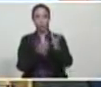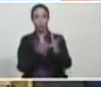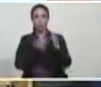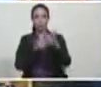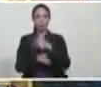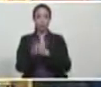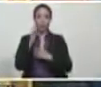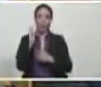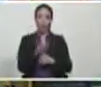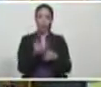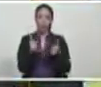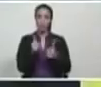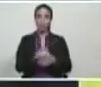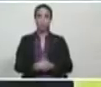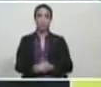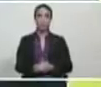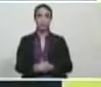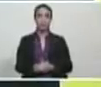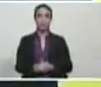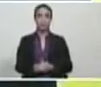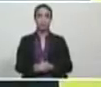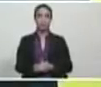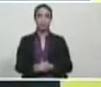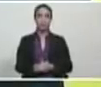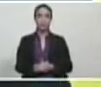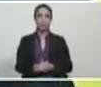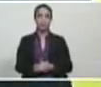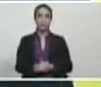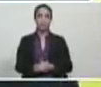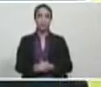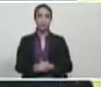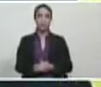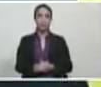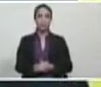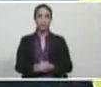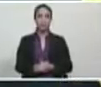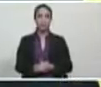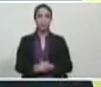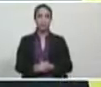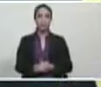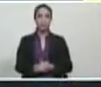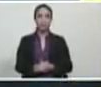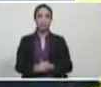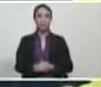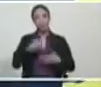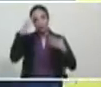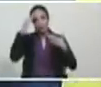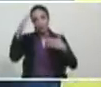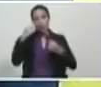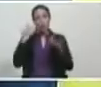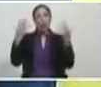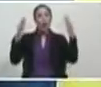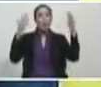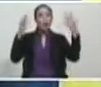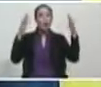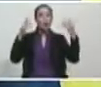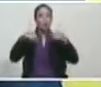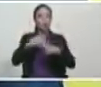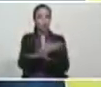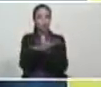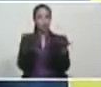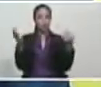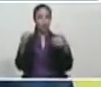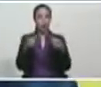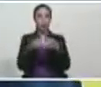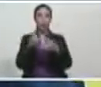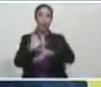y Escalona pudiera incorporarse a ese grupo, el tercer arpista. ¿Ah? Saludo, un aplauso a la música de Venezuela,